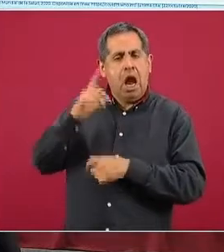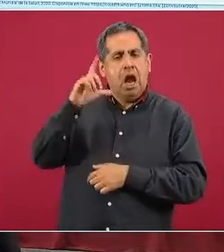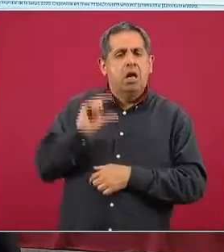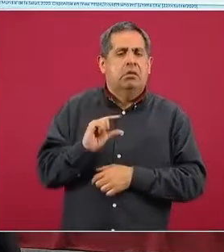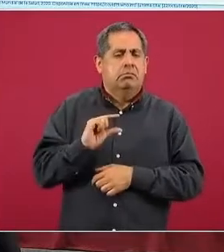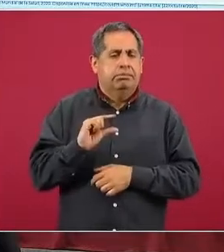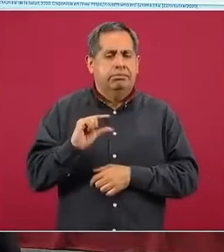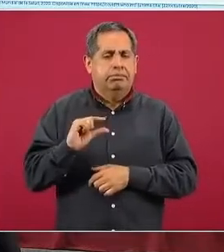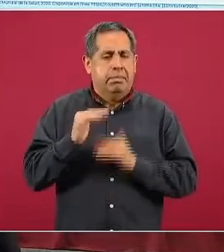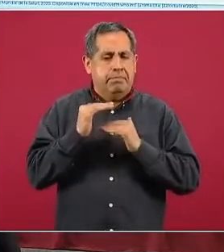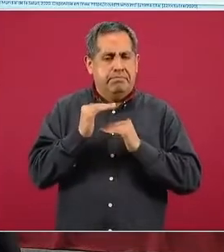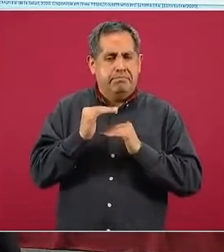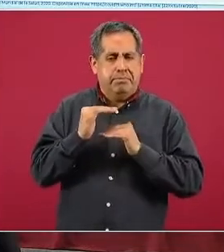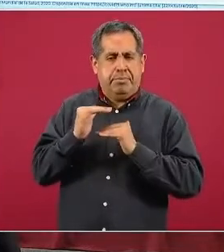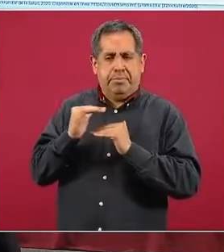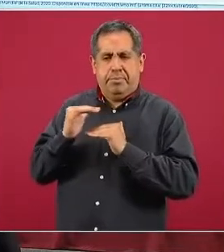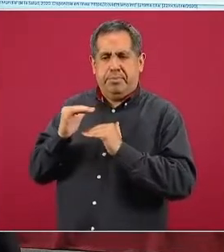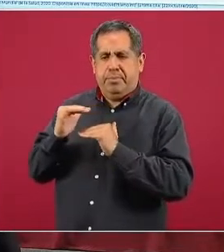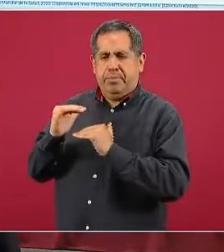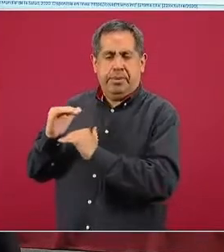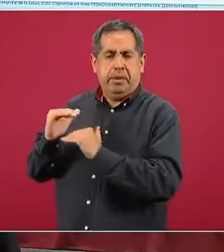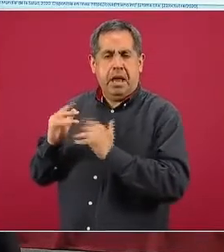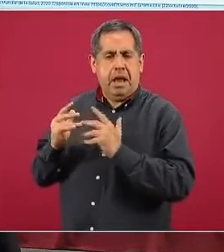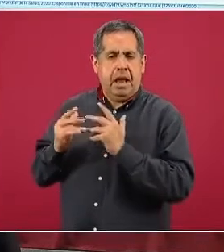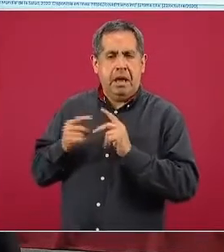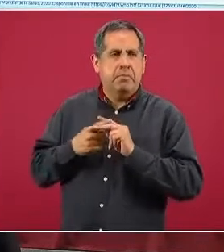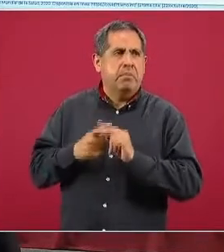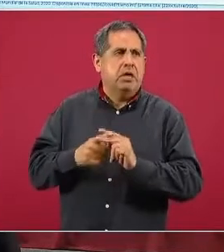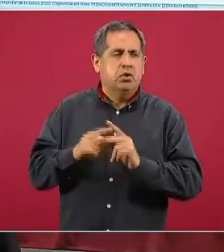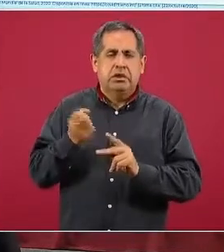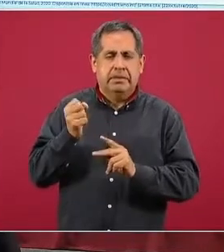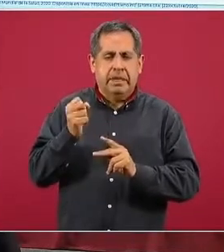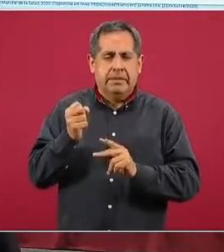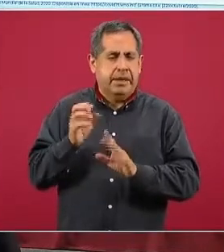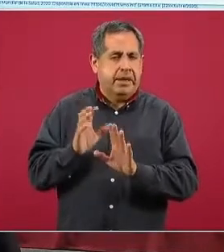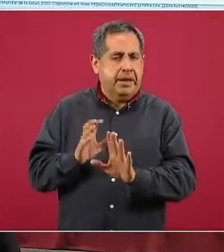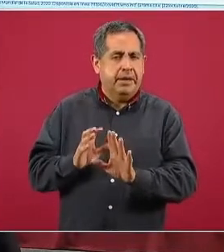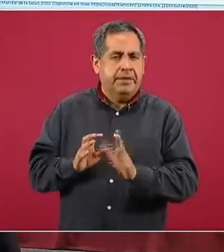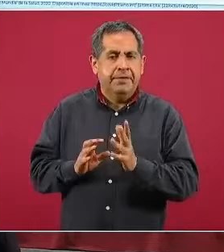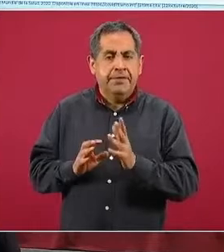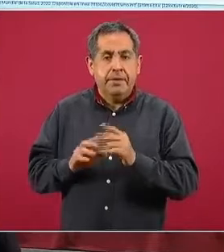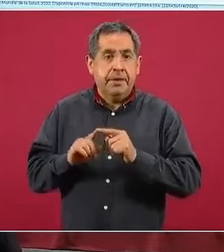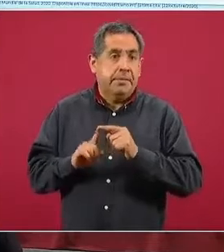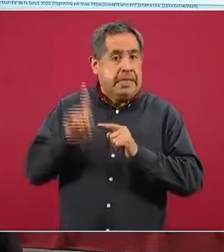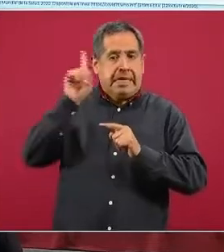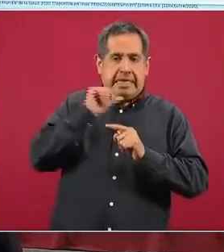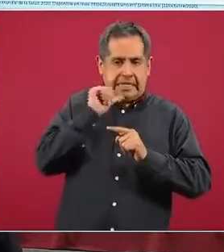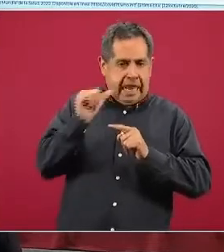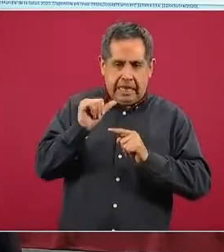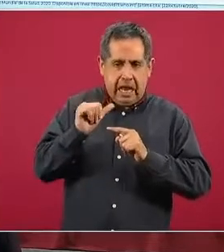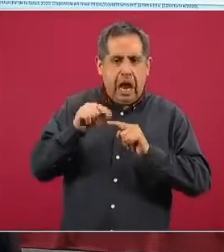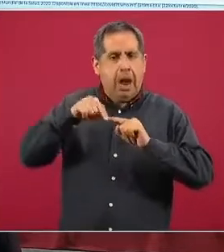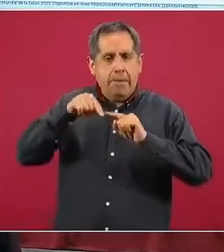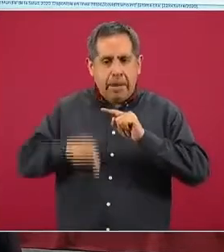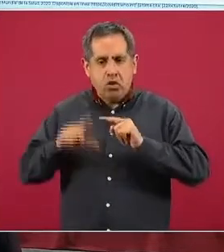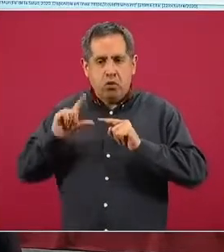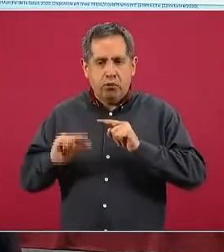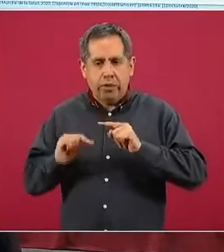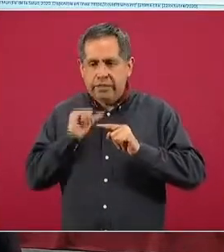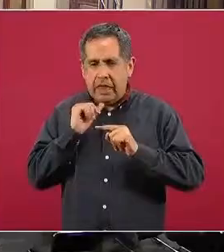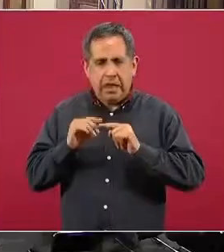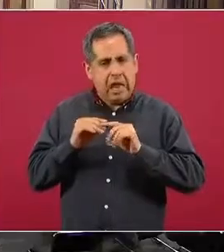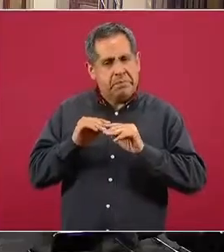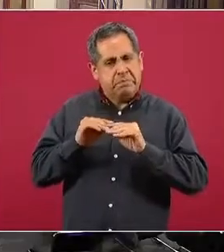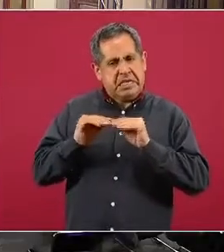meseta prolongada que ha venido prácticamente desde el inicio de septiembre, sin ir para arriba, sin ir para abajo. La